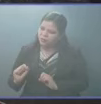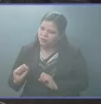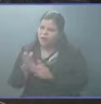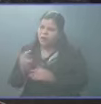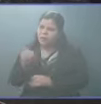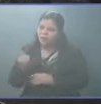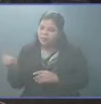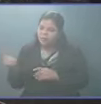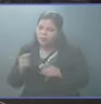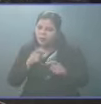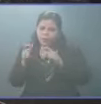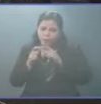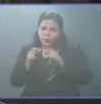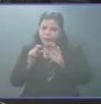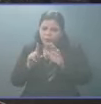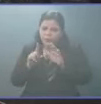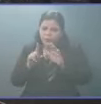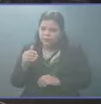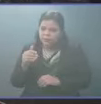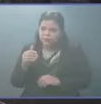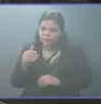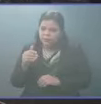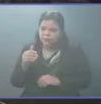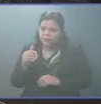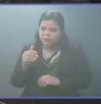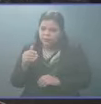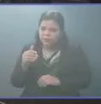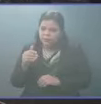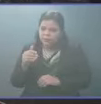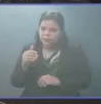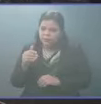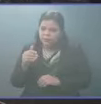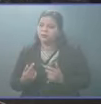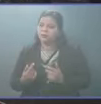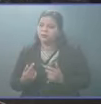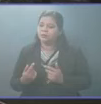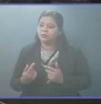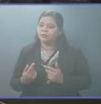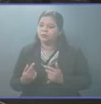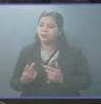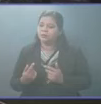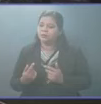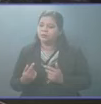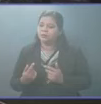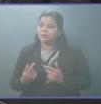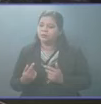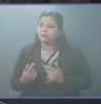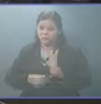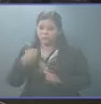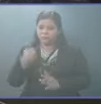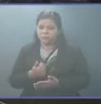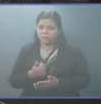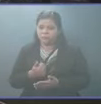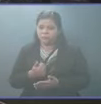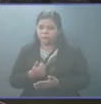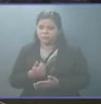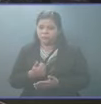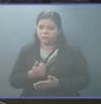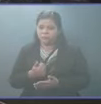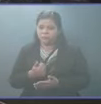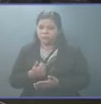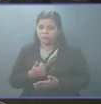en adelante, visite a un médico especialista en el adulto mayor. Y bueno,